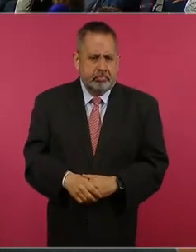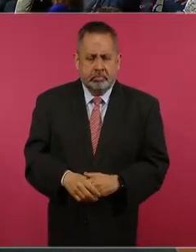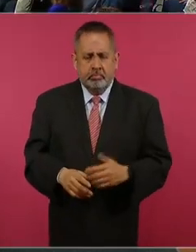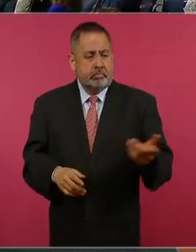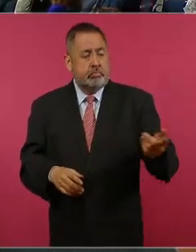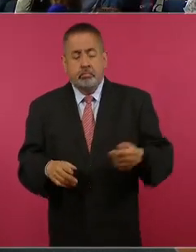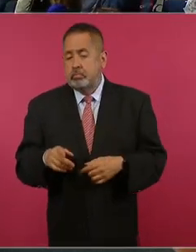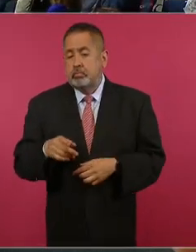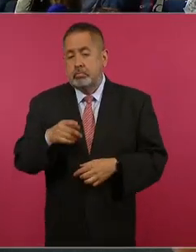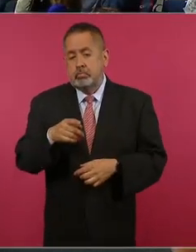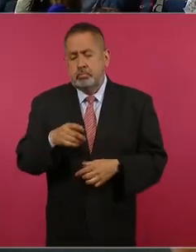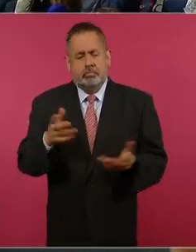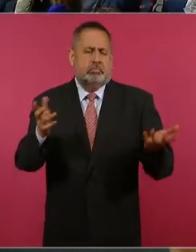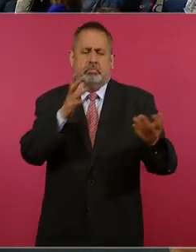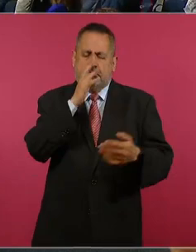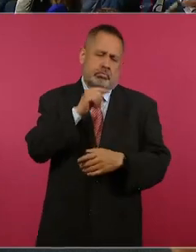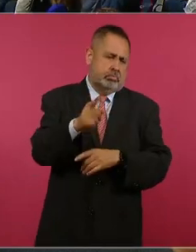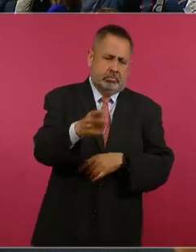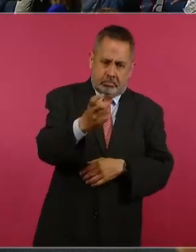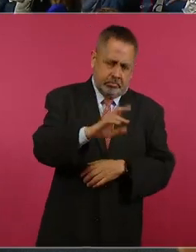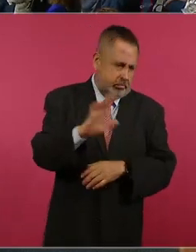no?